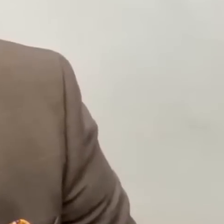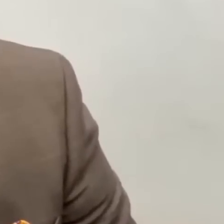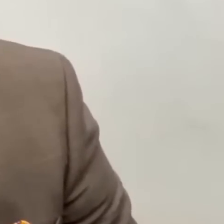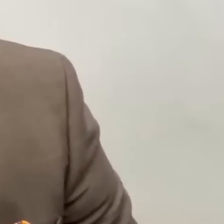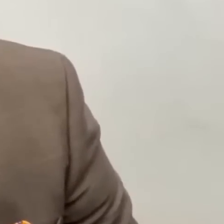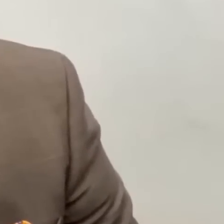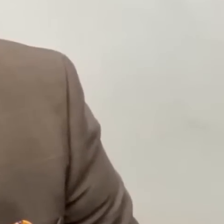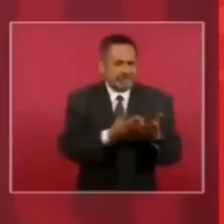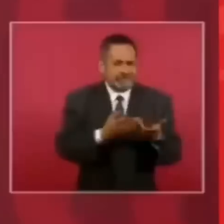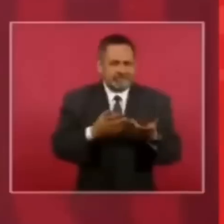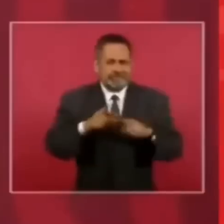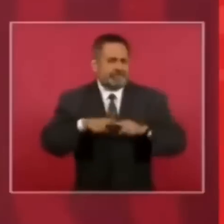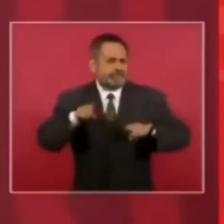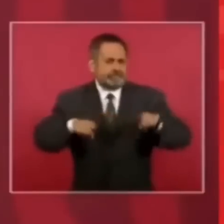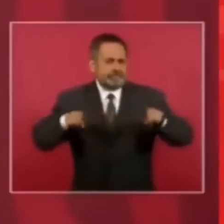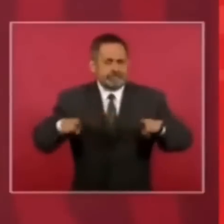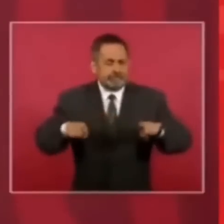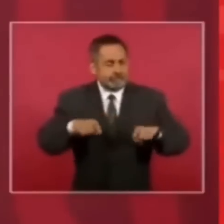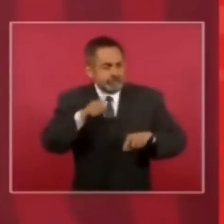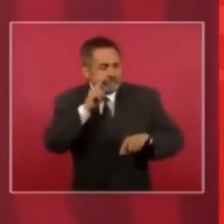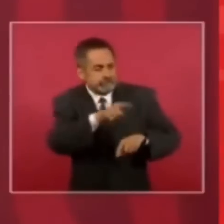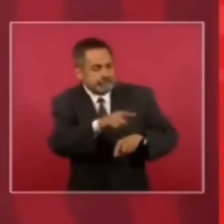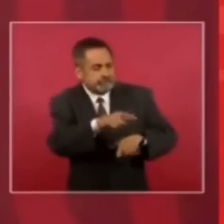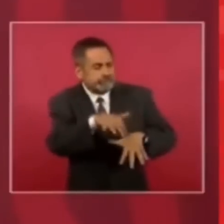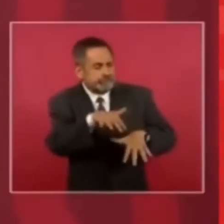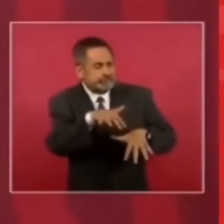Obrador? El cobre.